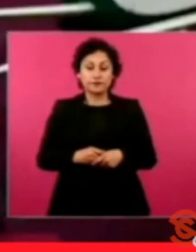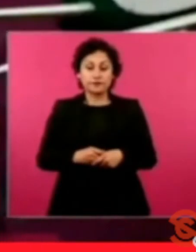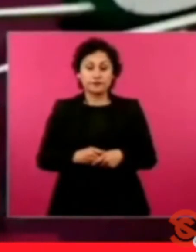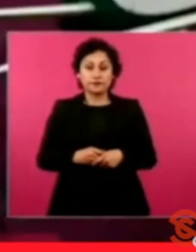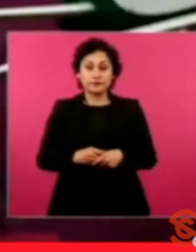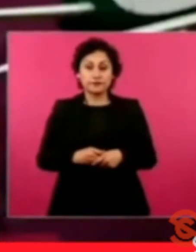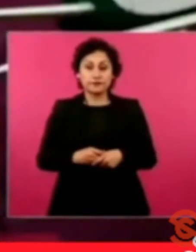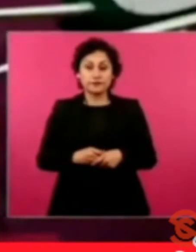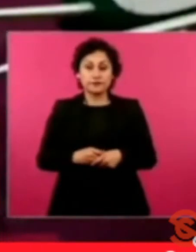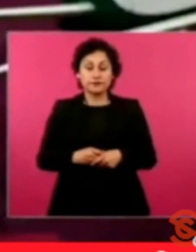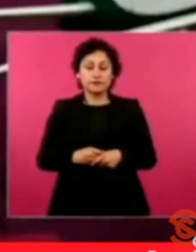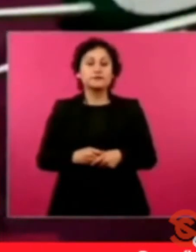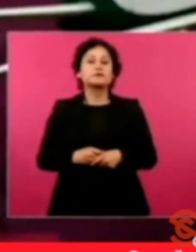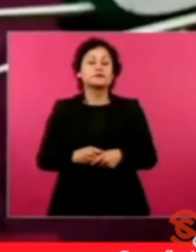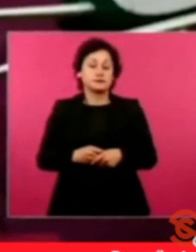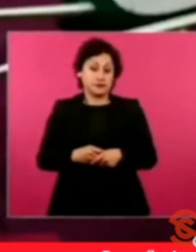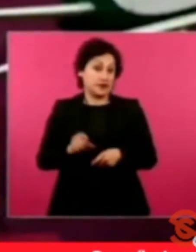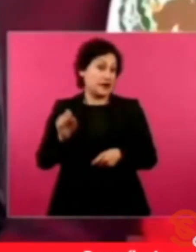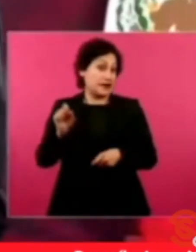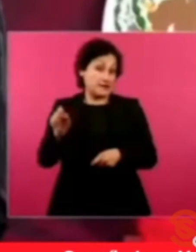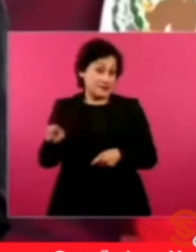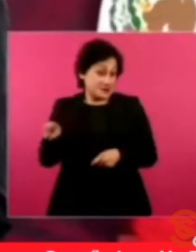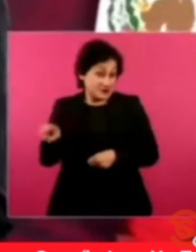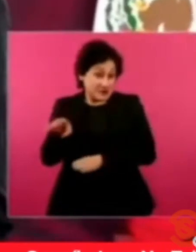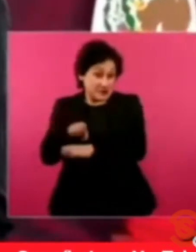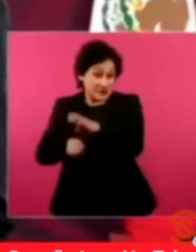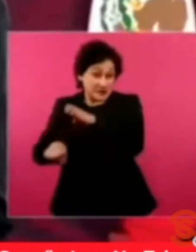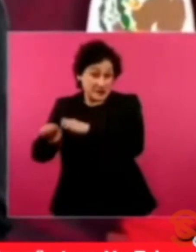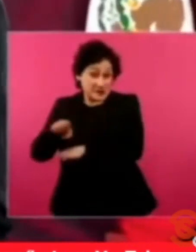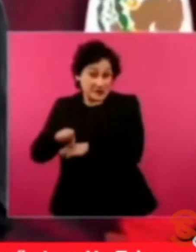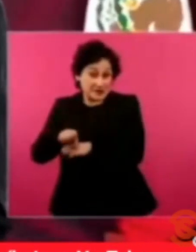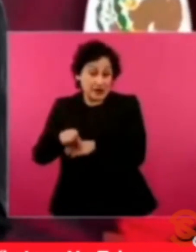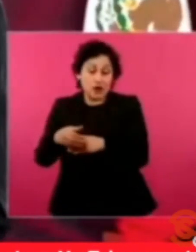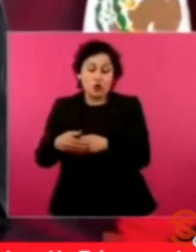la misma que usó después